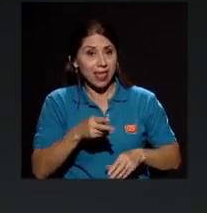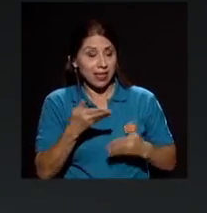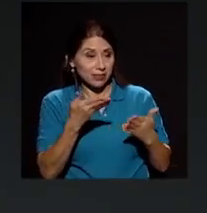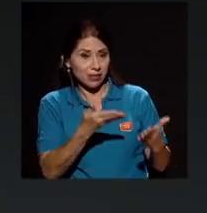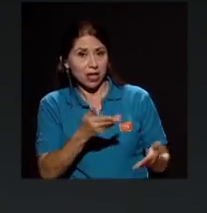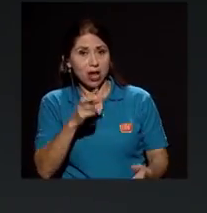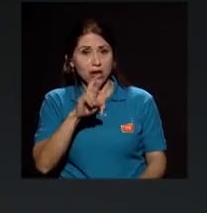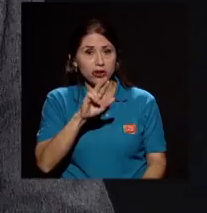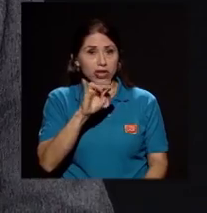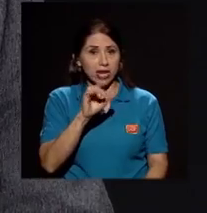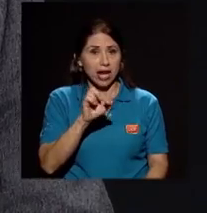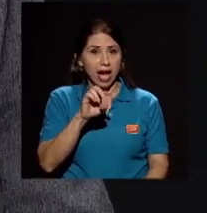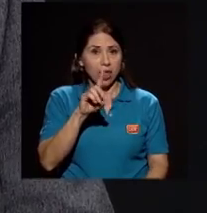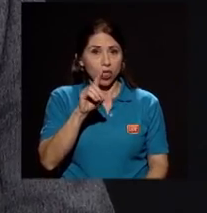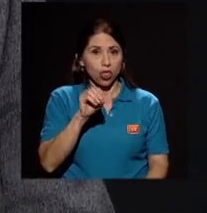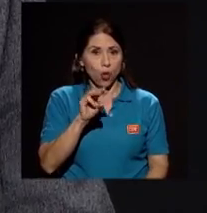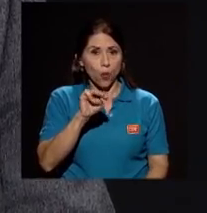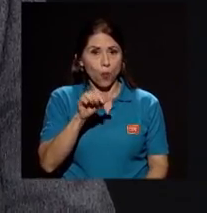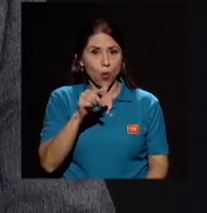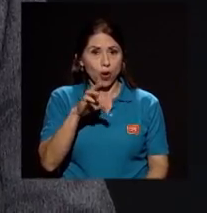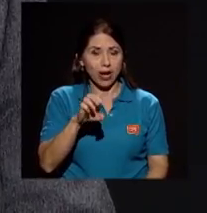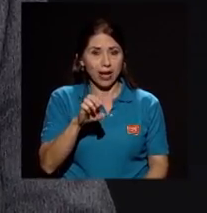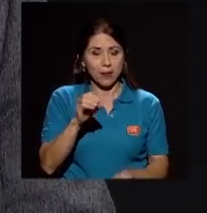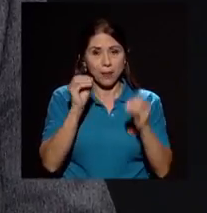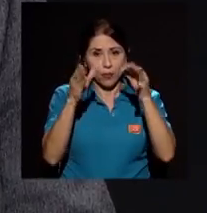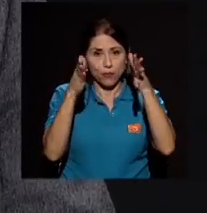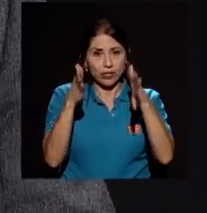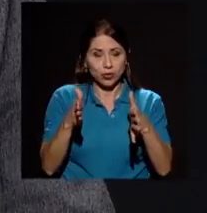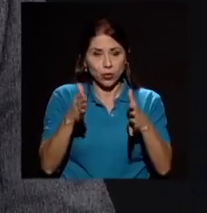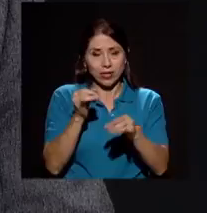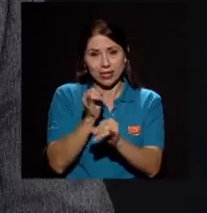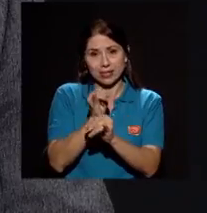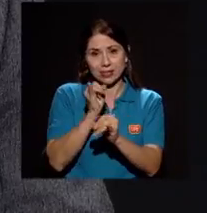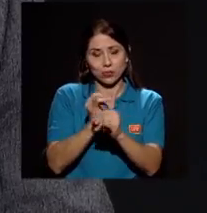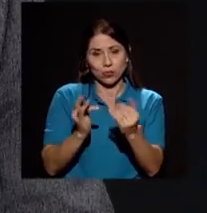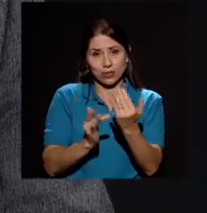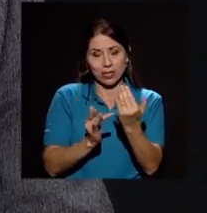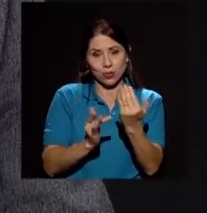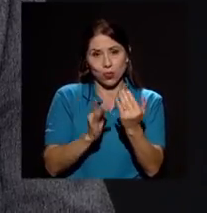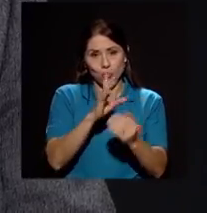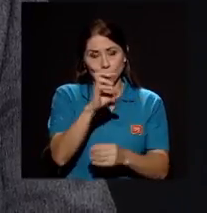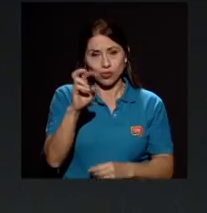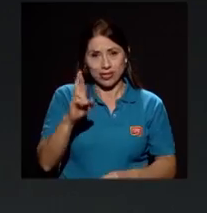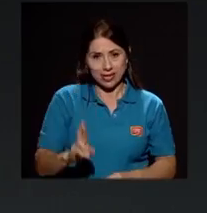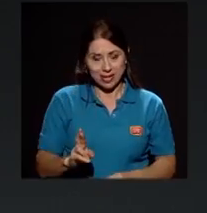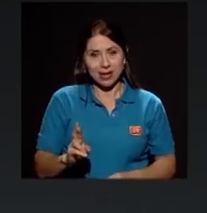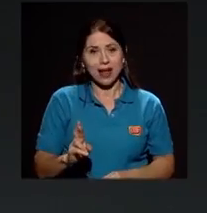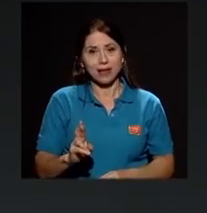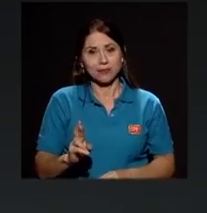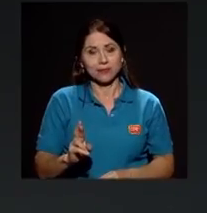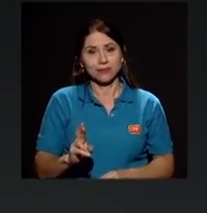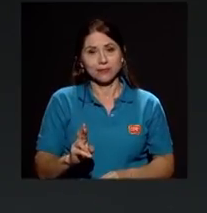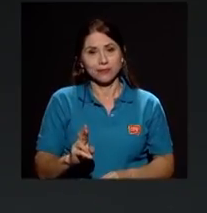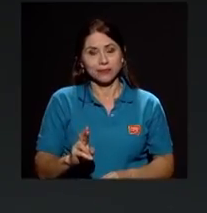de nuestro hermano el instituto tecnológico de costa rica